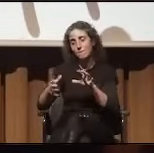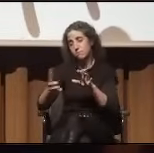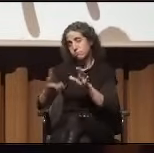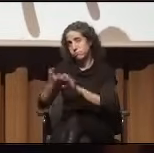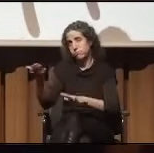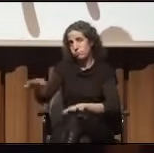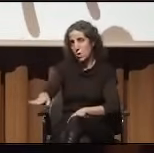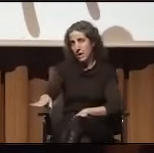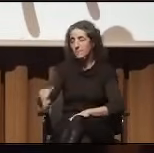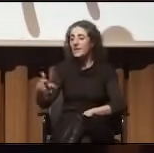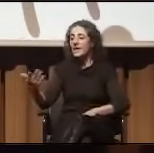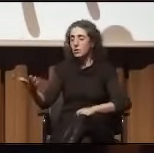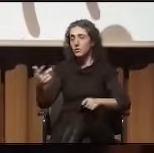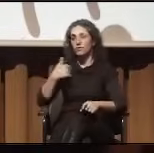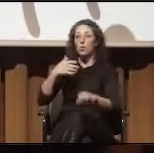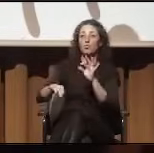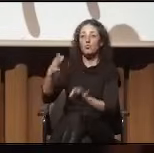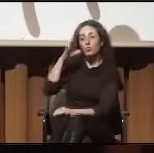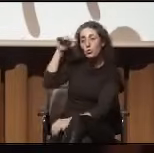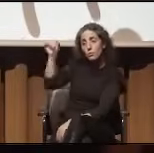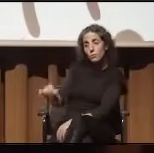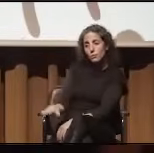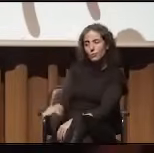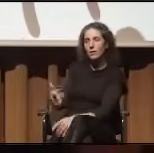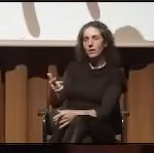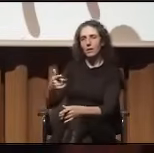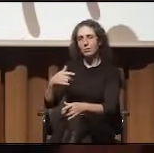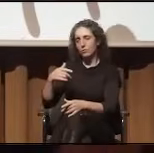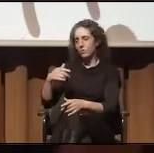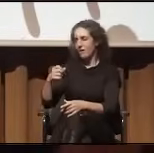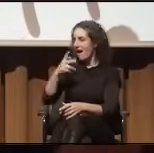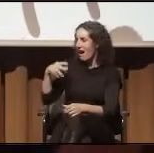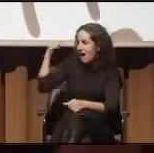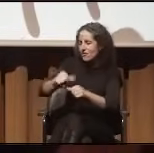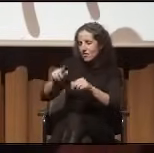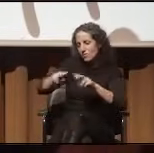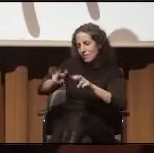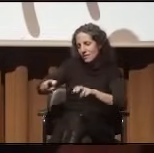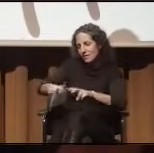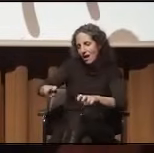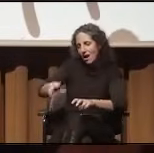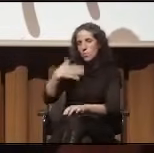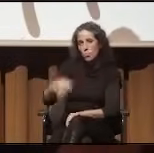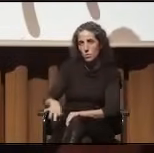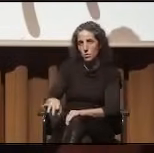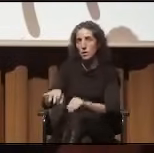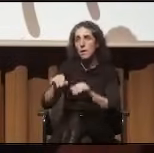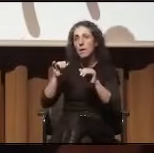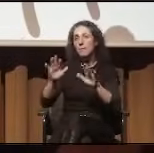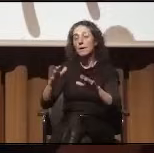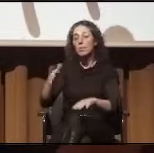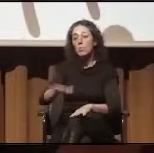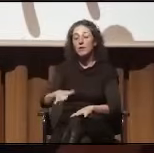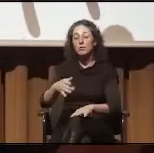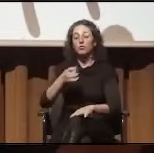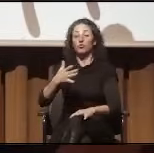un observador privilegiado. Hemos tenido un laboratorio de investigación precioso durante años para poder ver eso, ¿no? La muerte súbita, Yo no